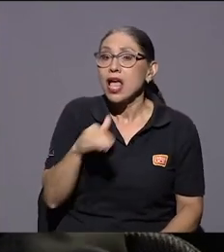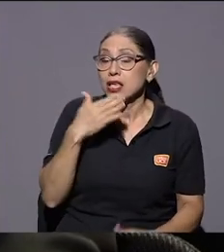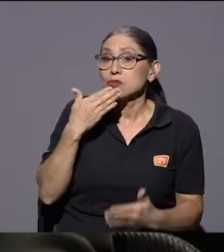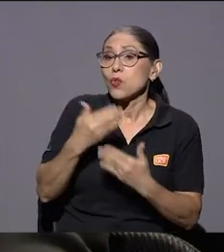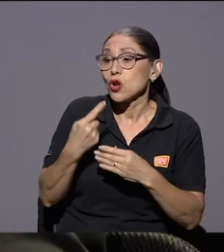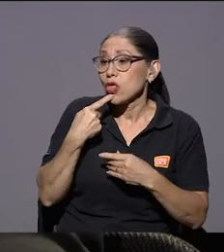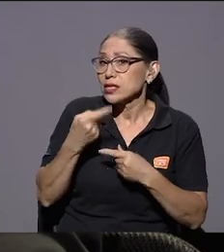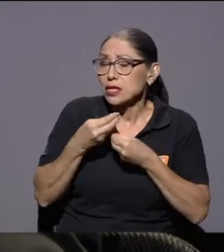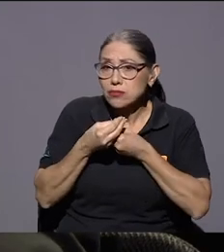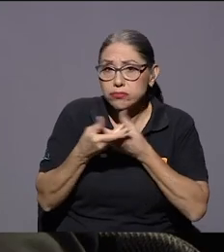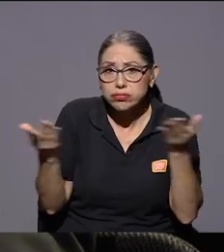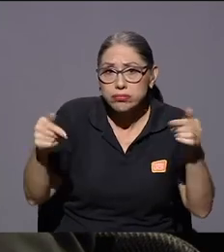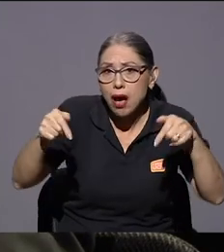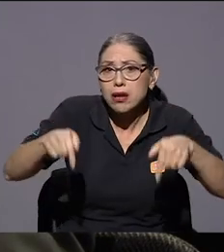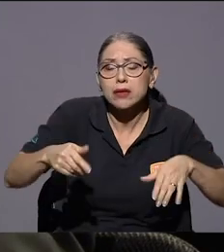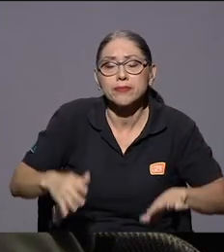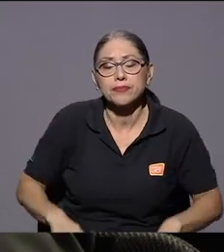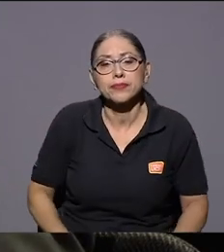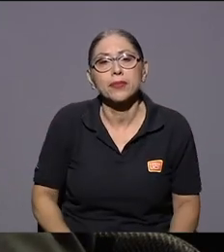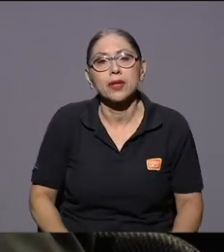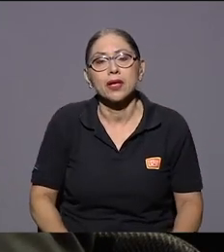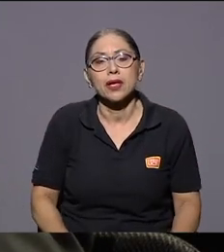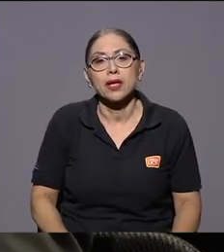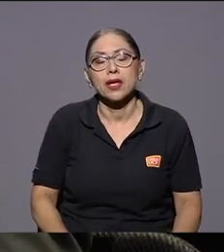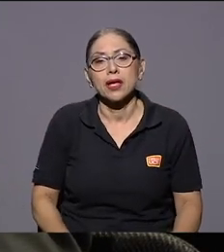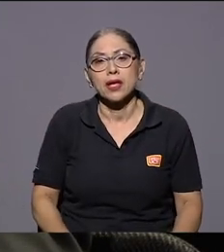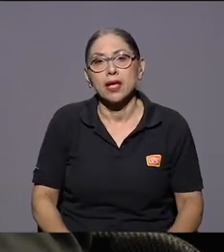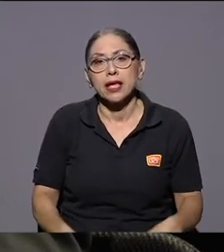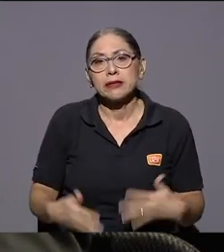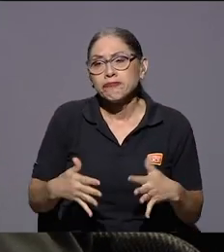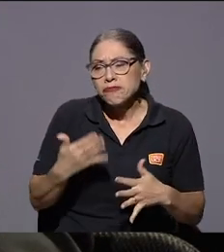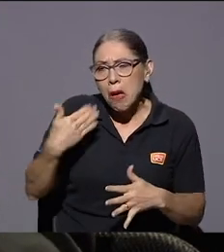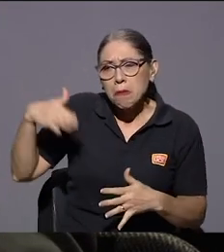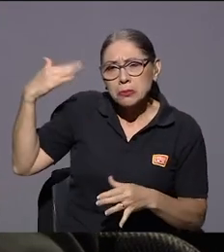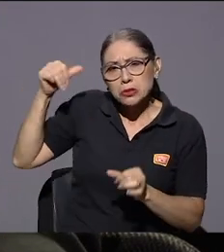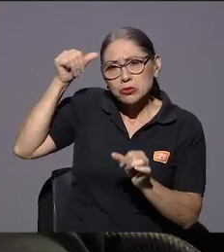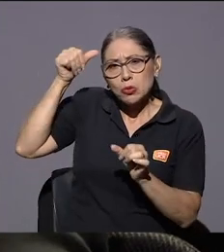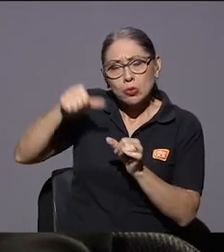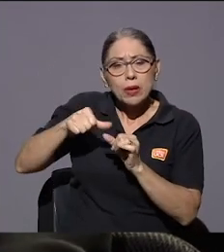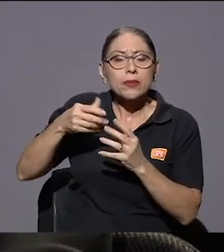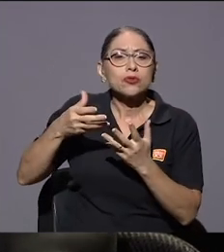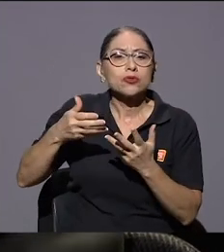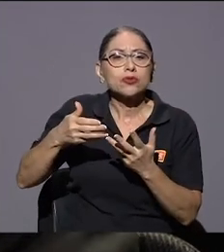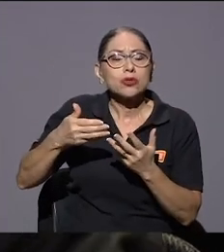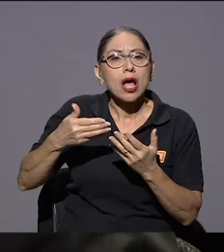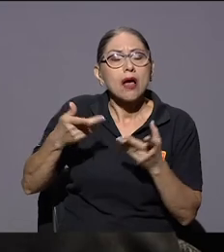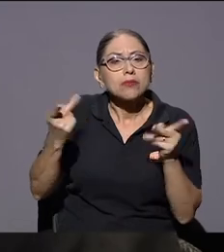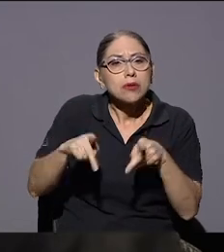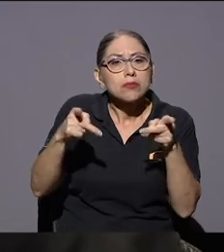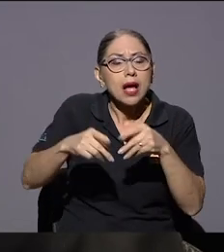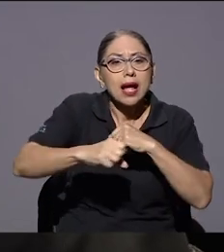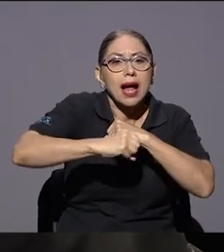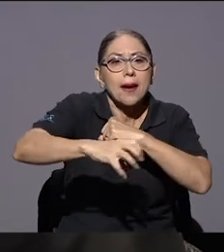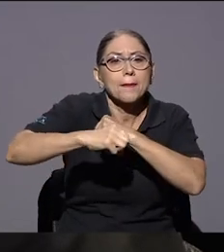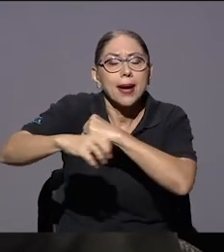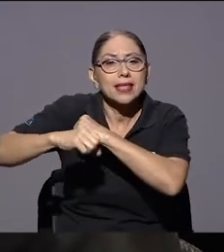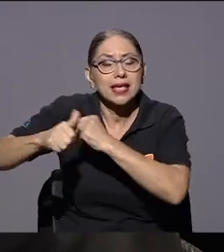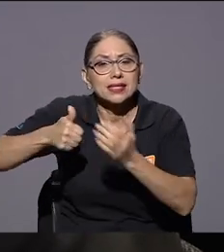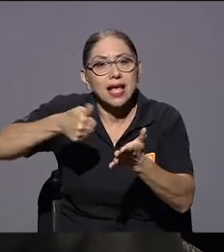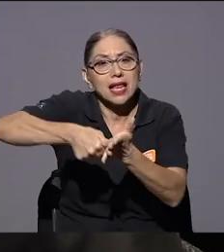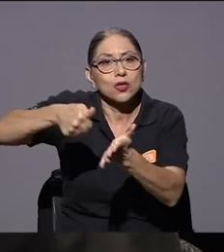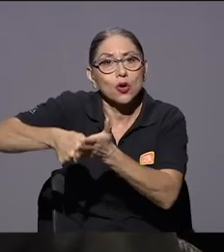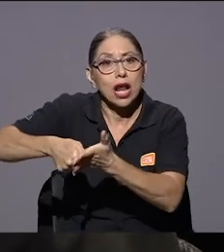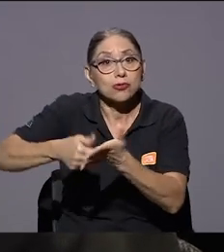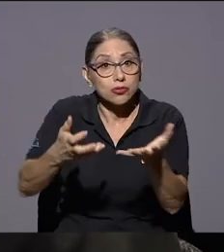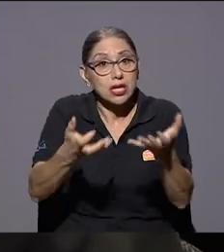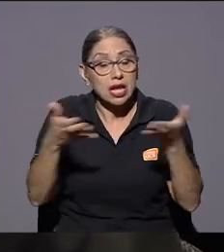aquí, que más allá de aquellas campañas electorales que quieran presentar a